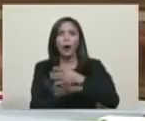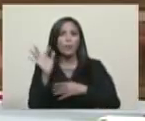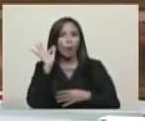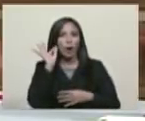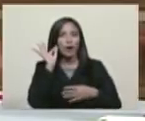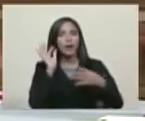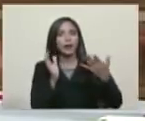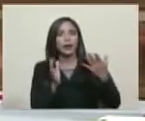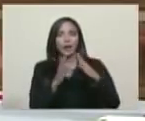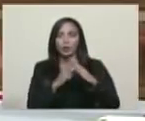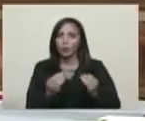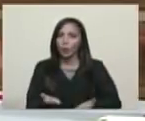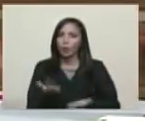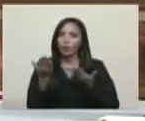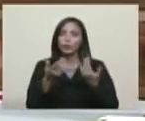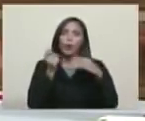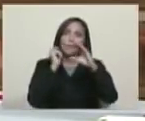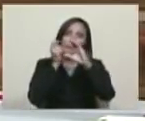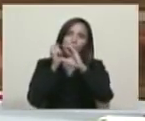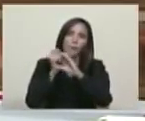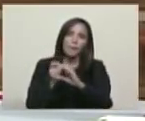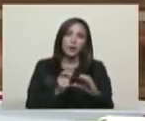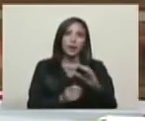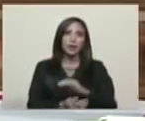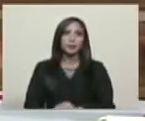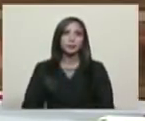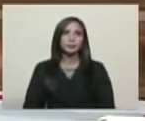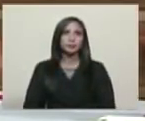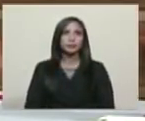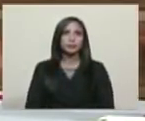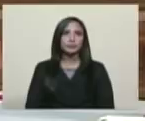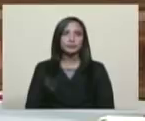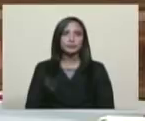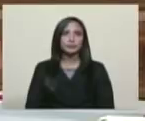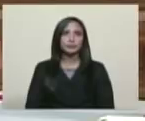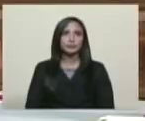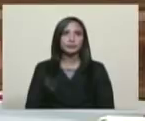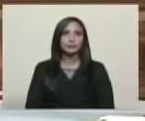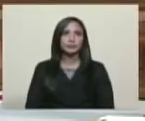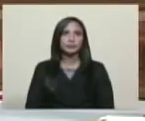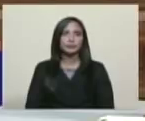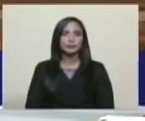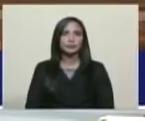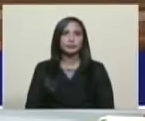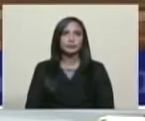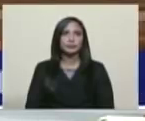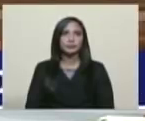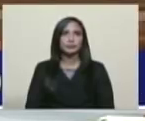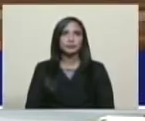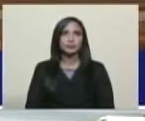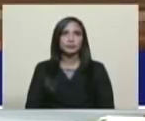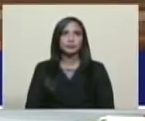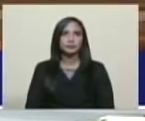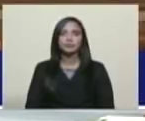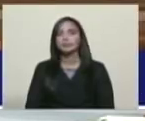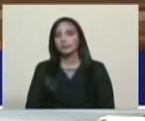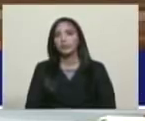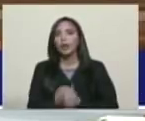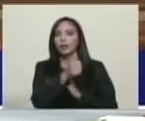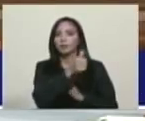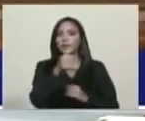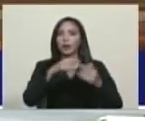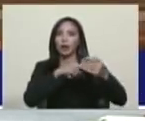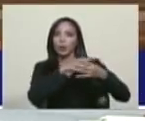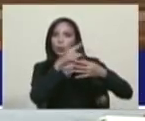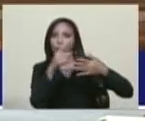Lismar Valor, es minera artesanal, mire el apellido, Valor, minera de oro, a Keilín González,